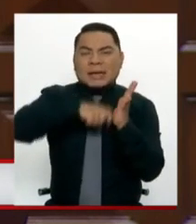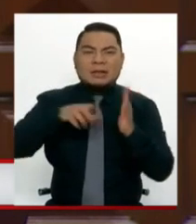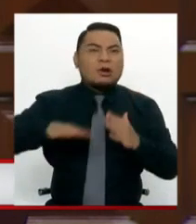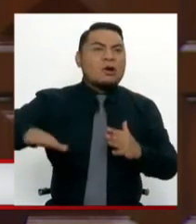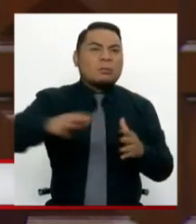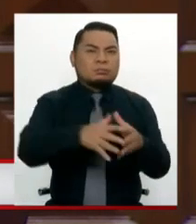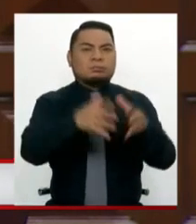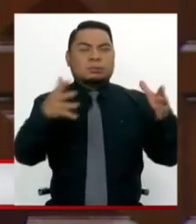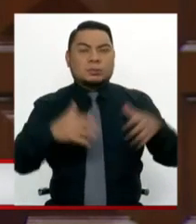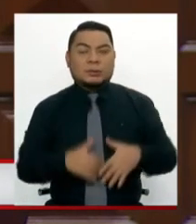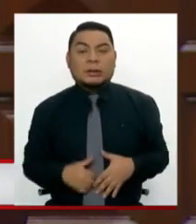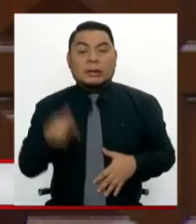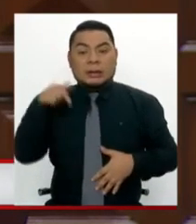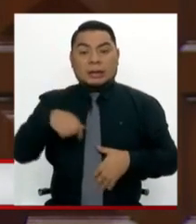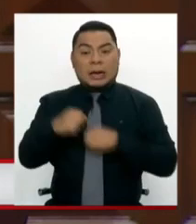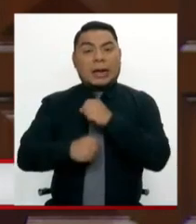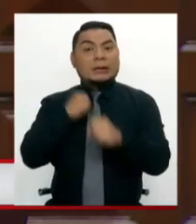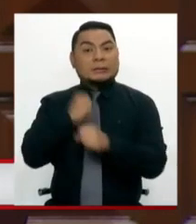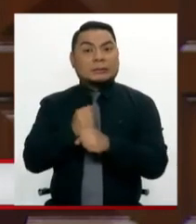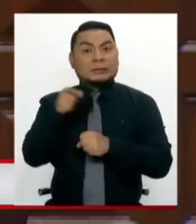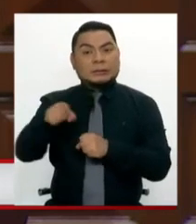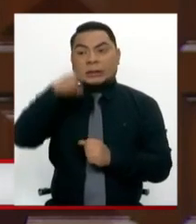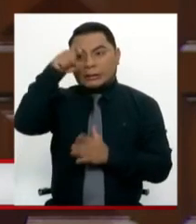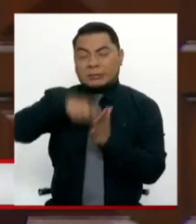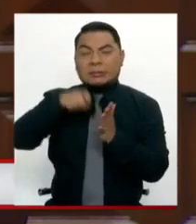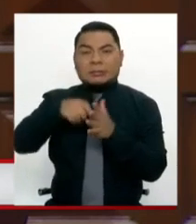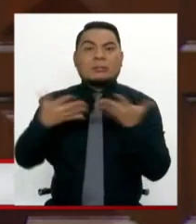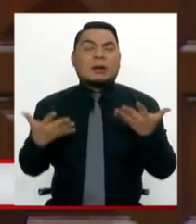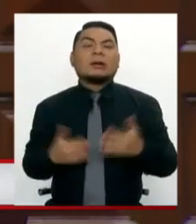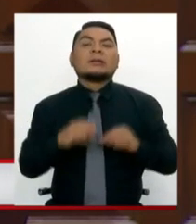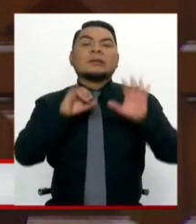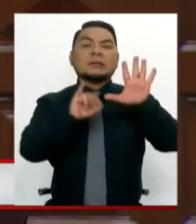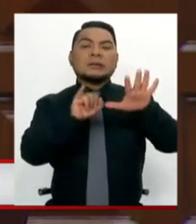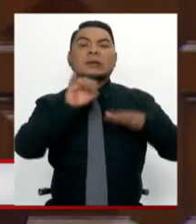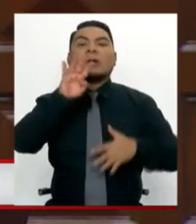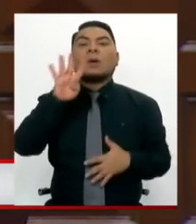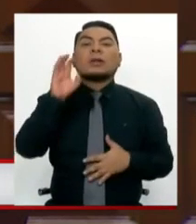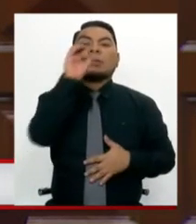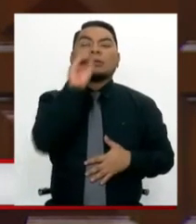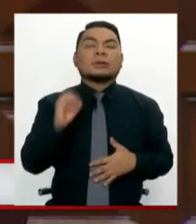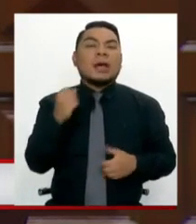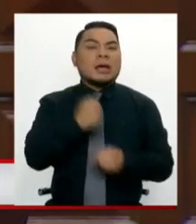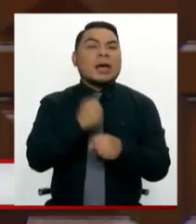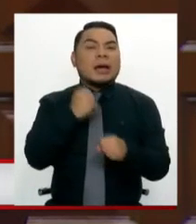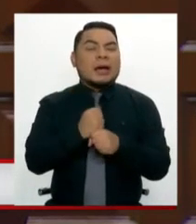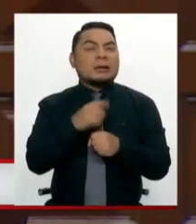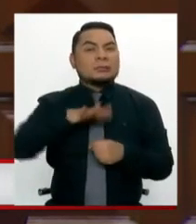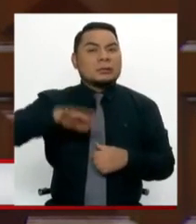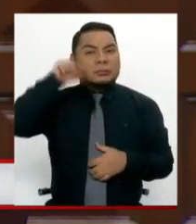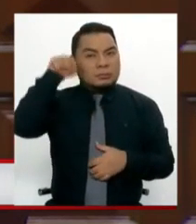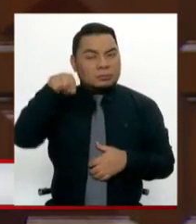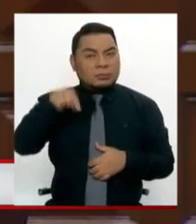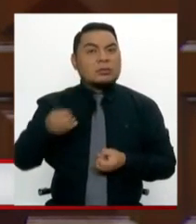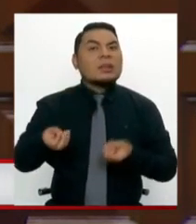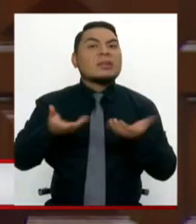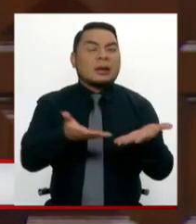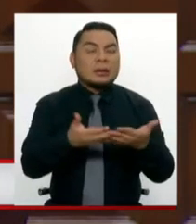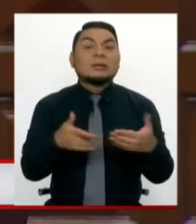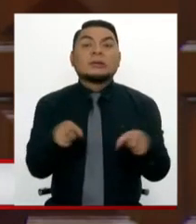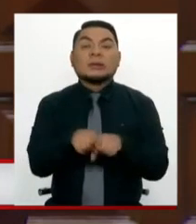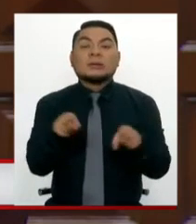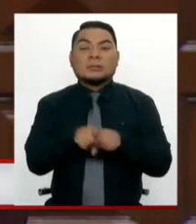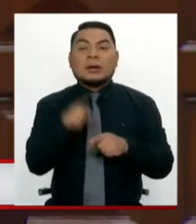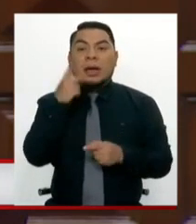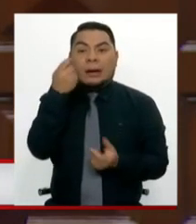mayo del año en curso, la minera ha generado el 64% de actividades nacionales. Asimismo, el